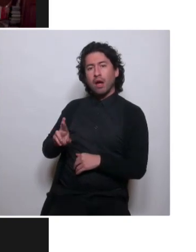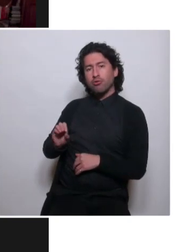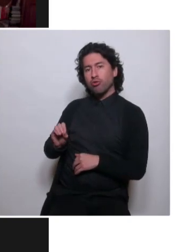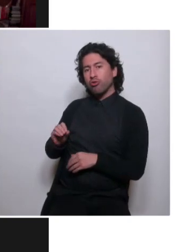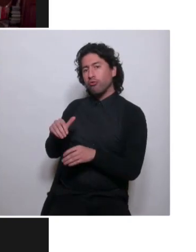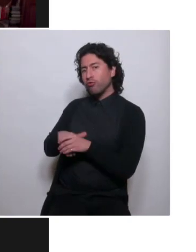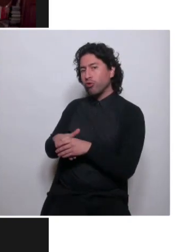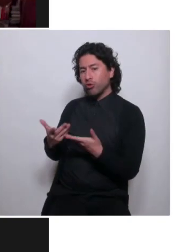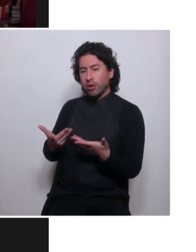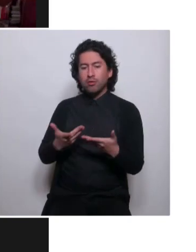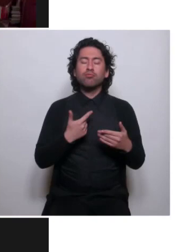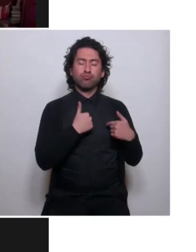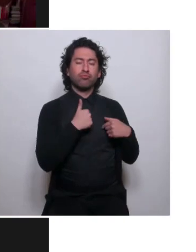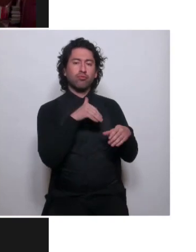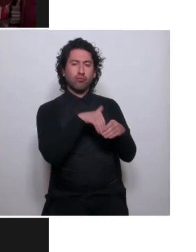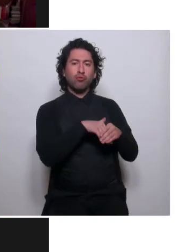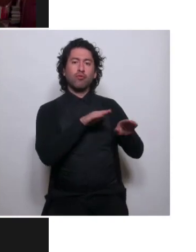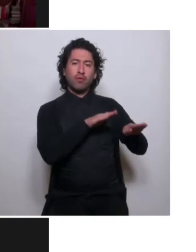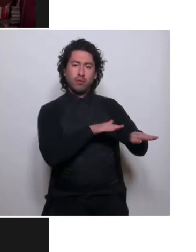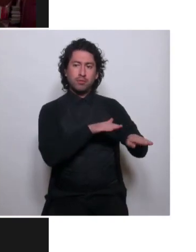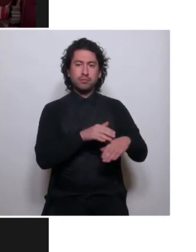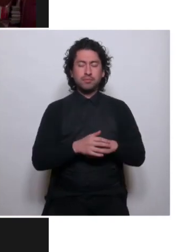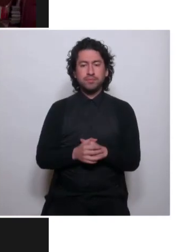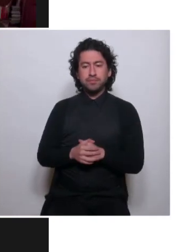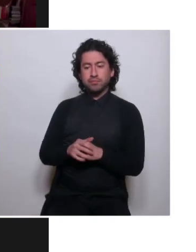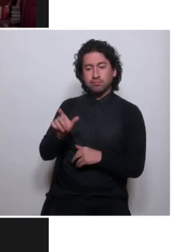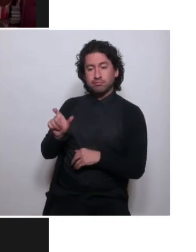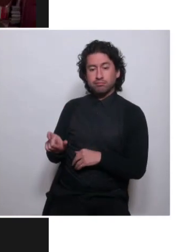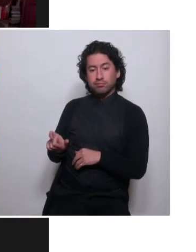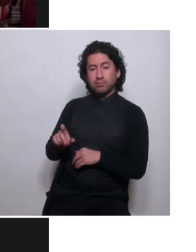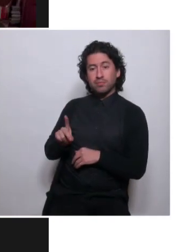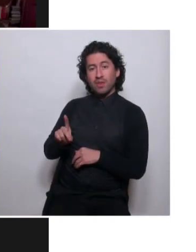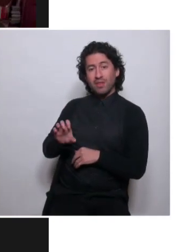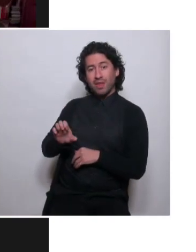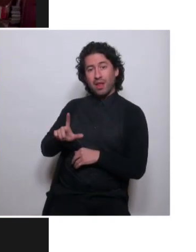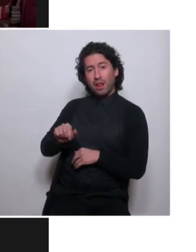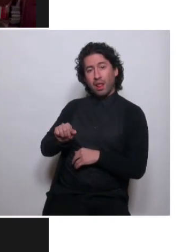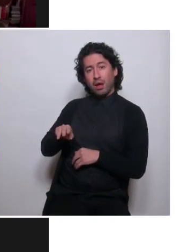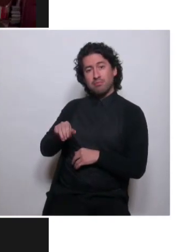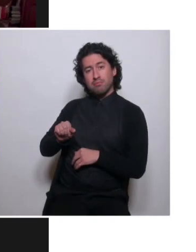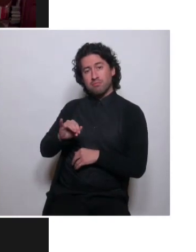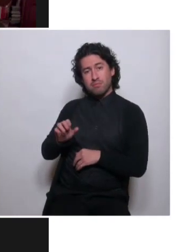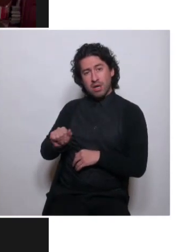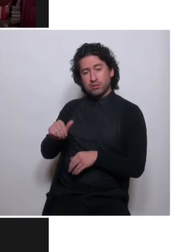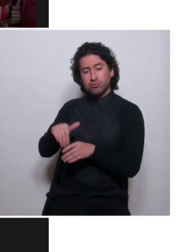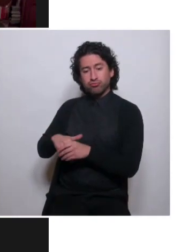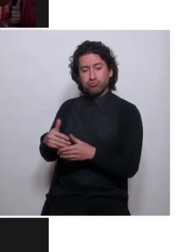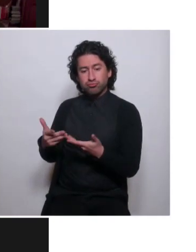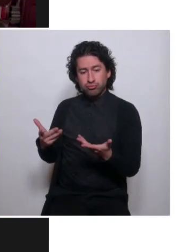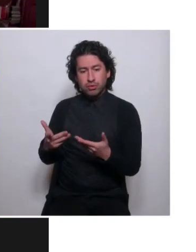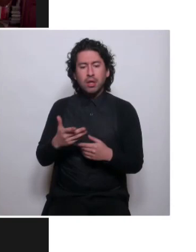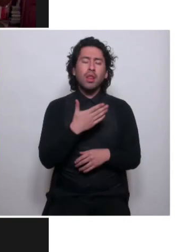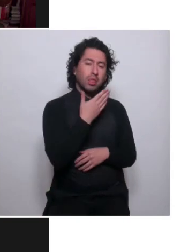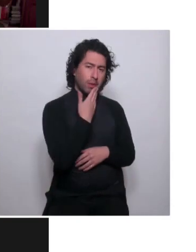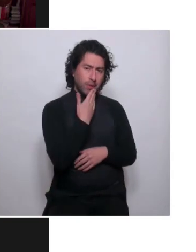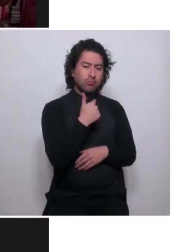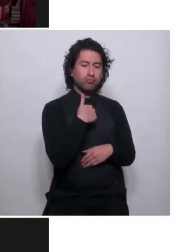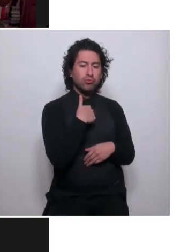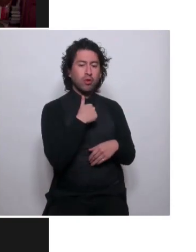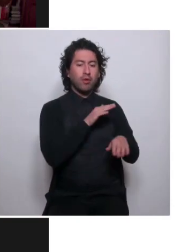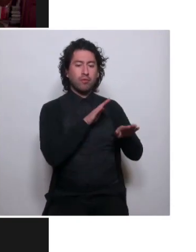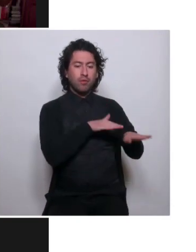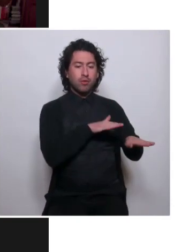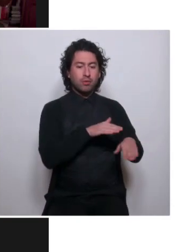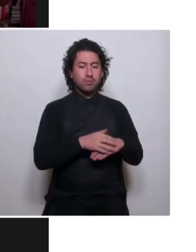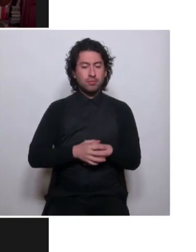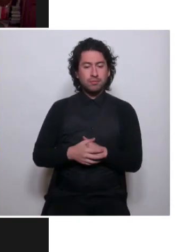Voto a favor, señor secretario. Señor De La Maza, ¿cómo vota? Bernardo, también a favor, señor secretario.